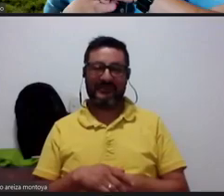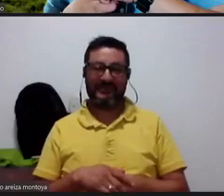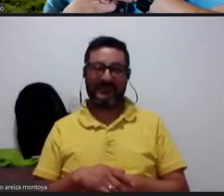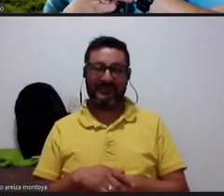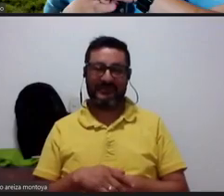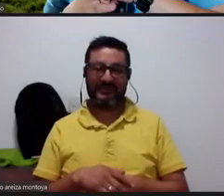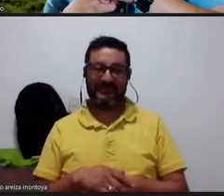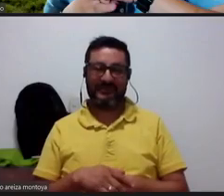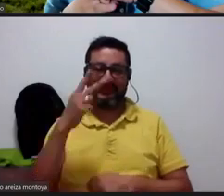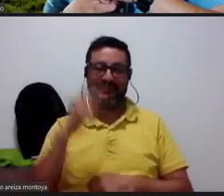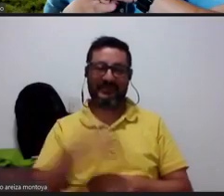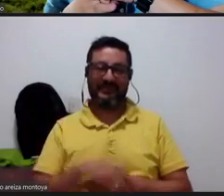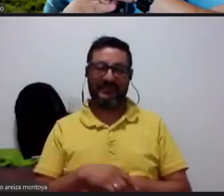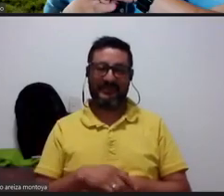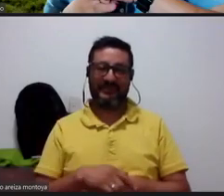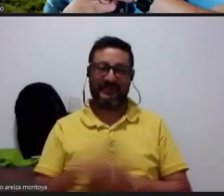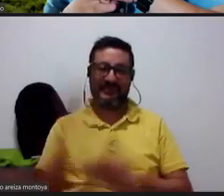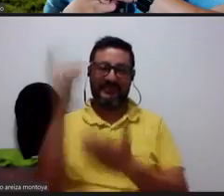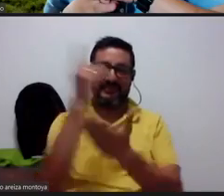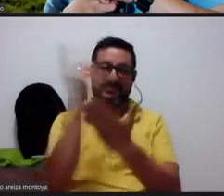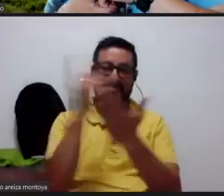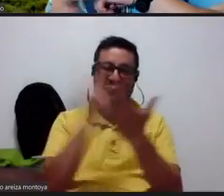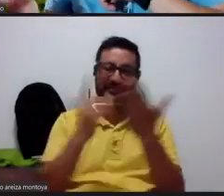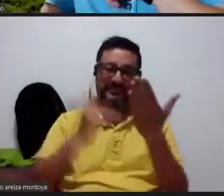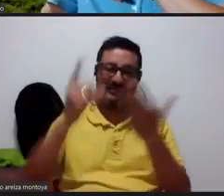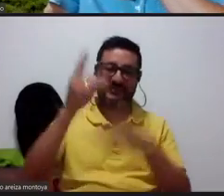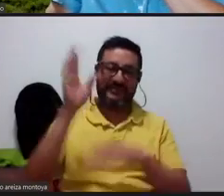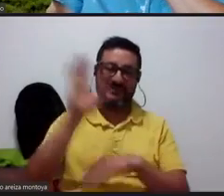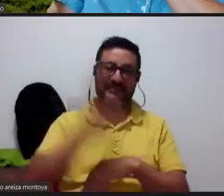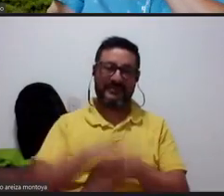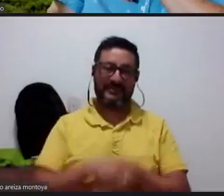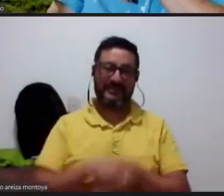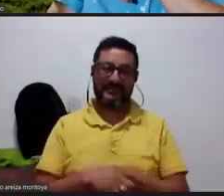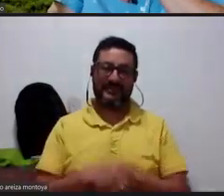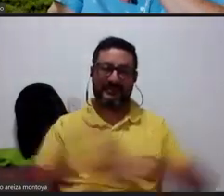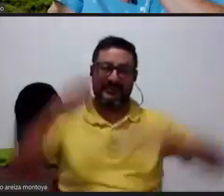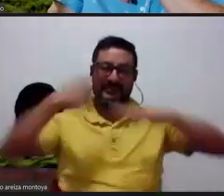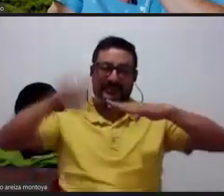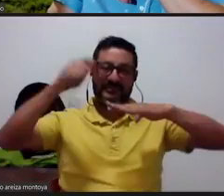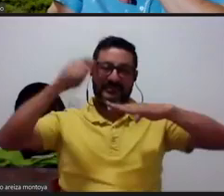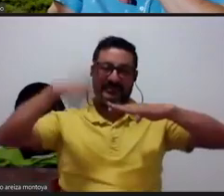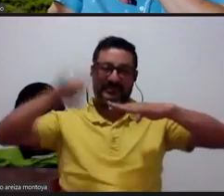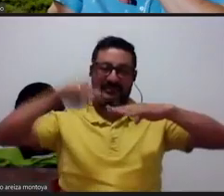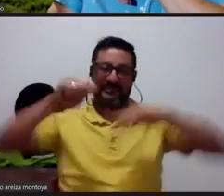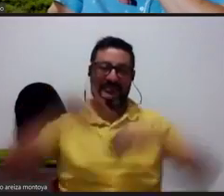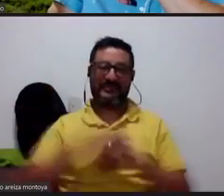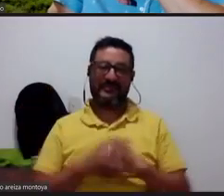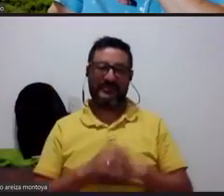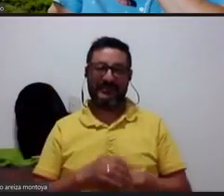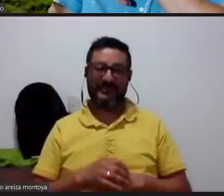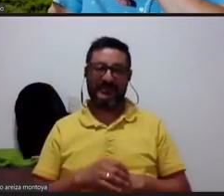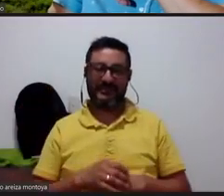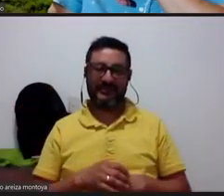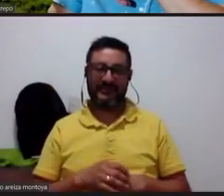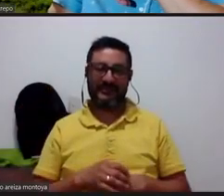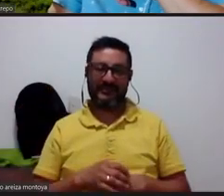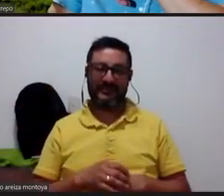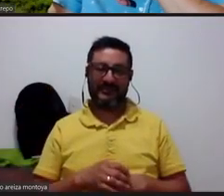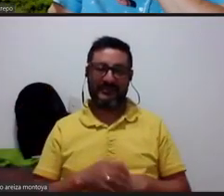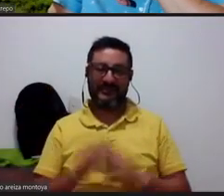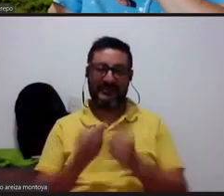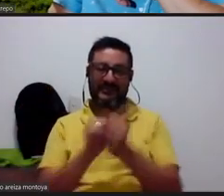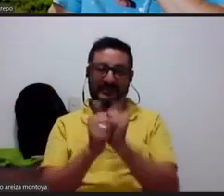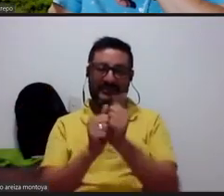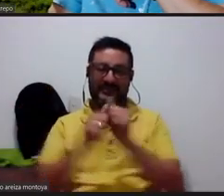carrera que es publicidad y marketing digital. Y adicional a eso, me he ido especializando como en el área del sector deporte,